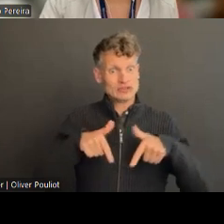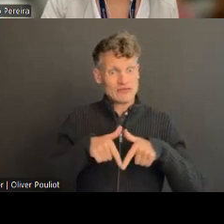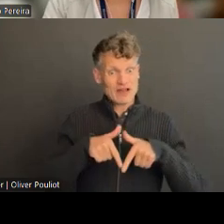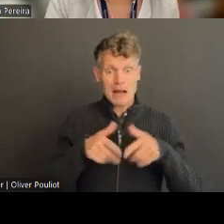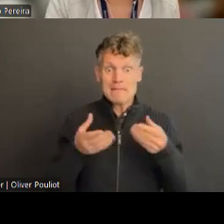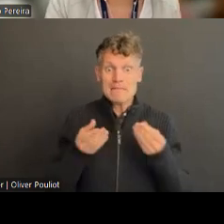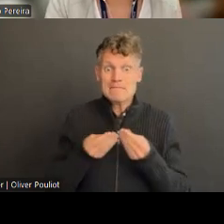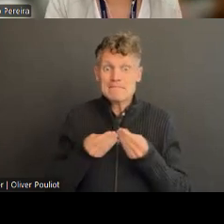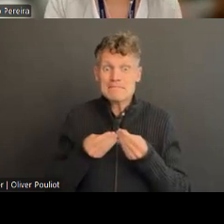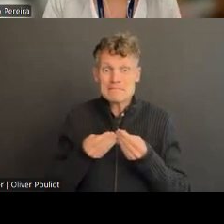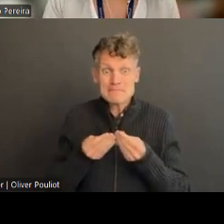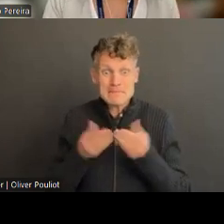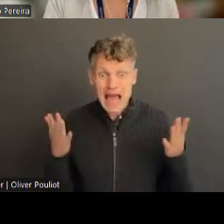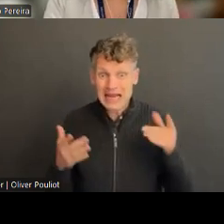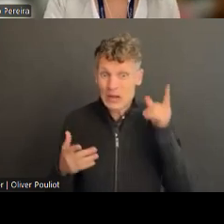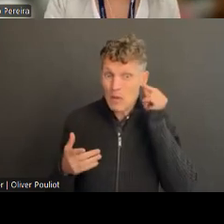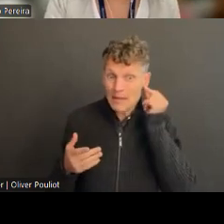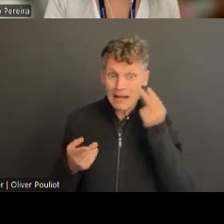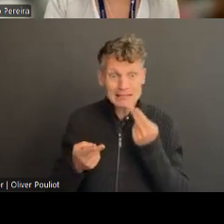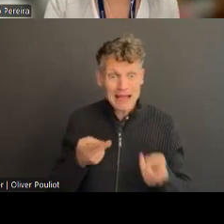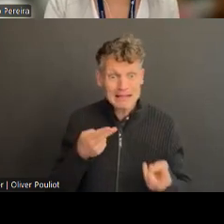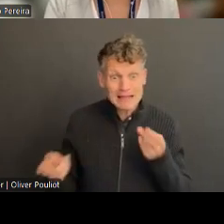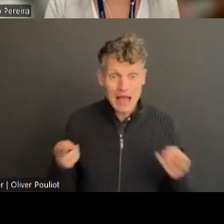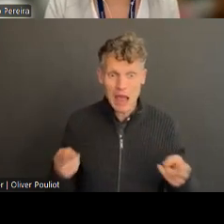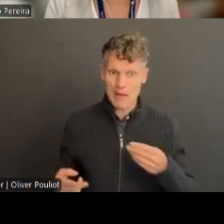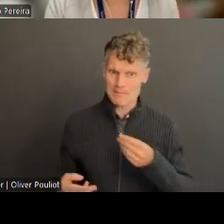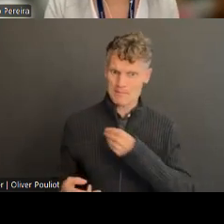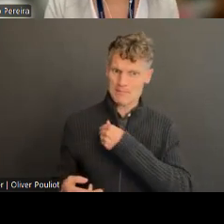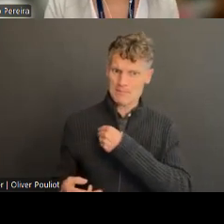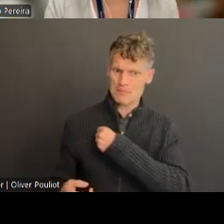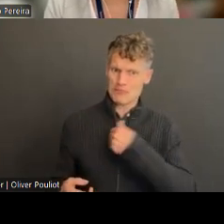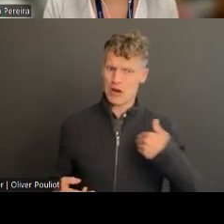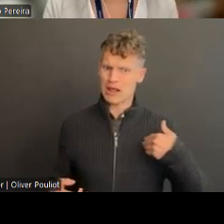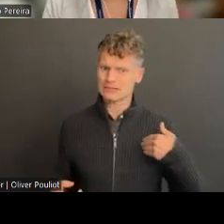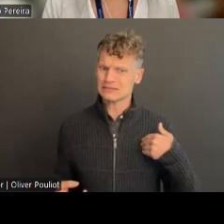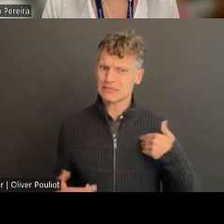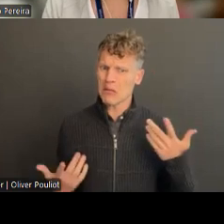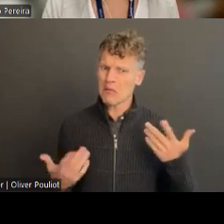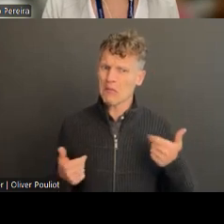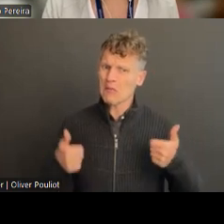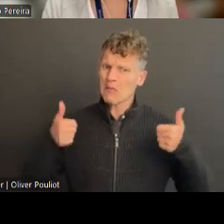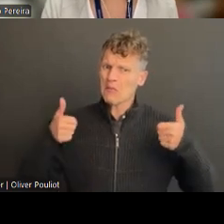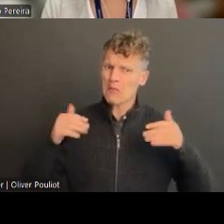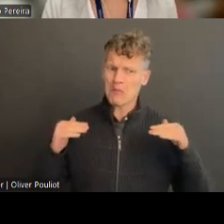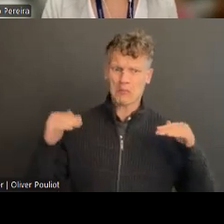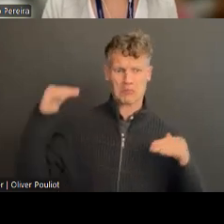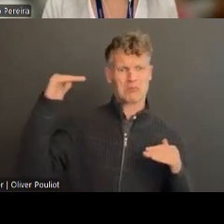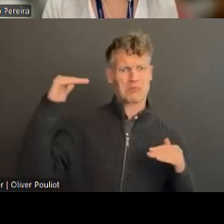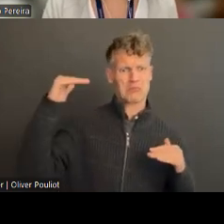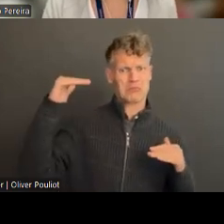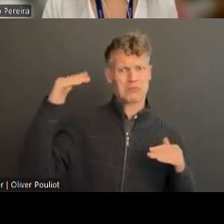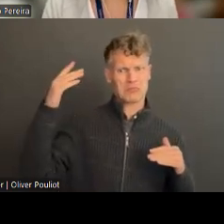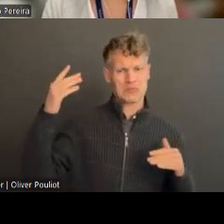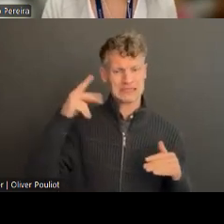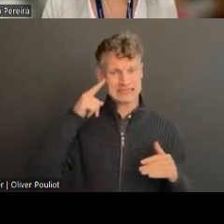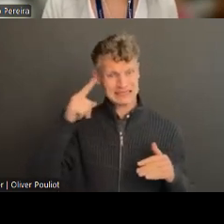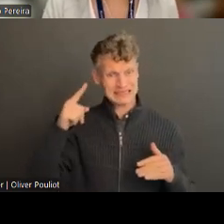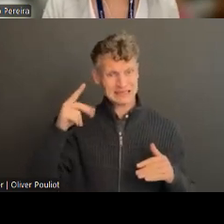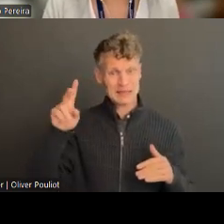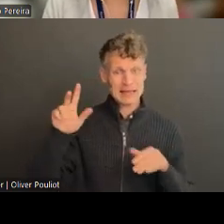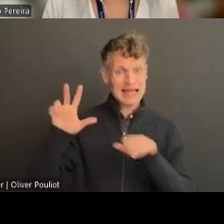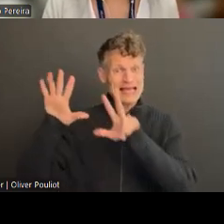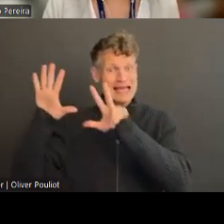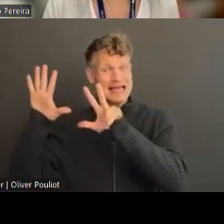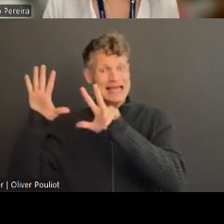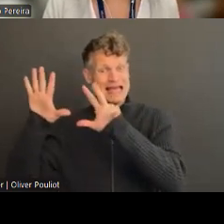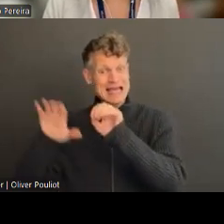cual es 63% versus casi un 80% en cáncer de mama. Y la mortalidad naturalmente ha ido en descenso